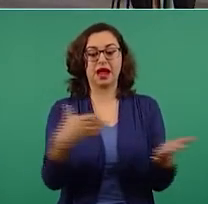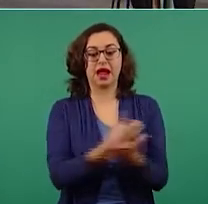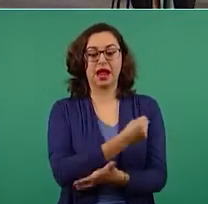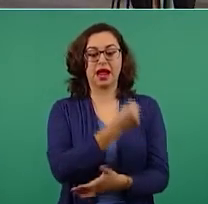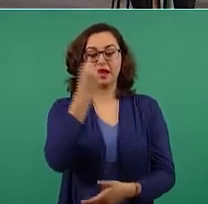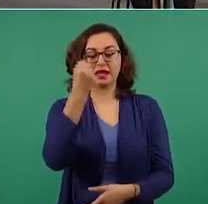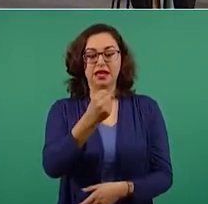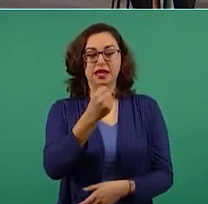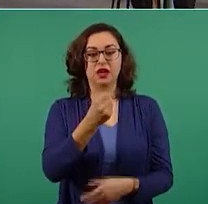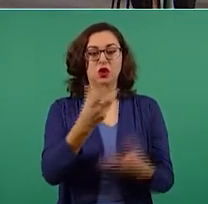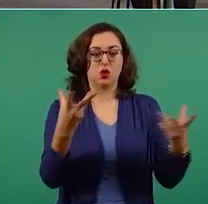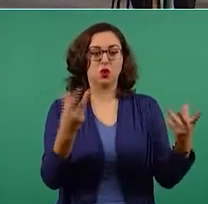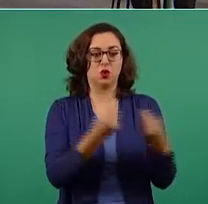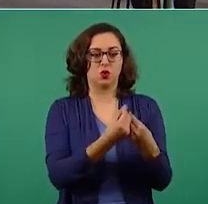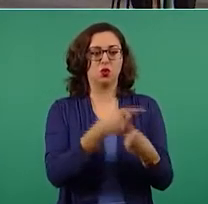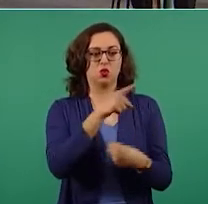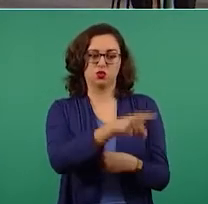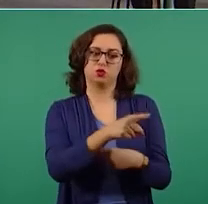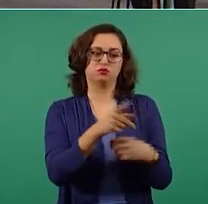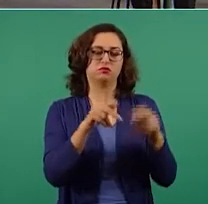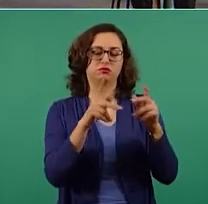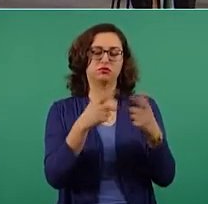en la alianza amplia